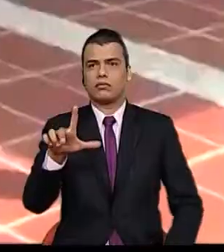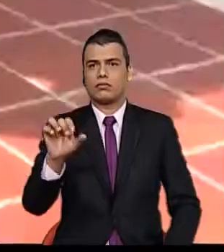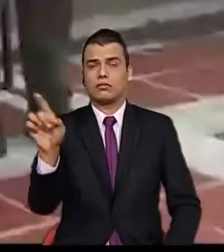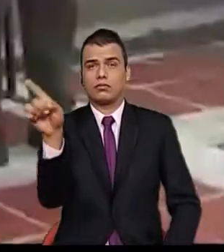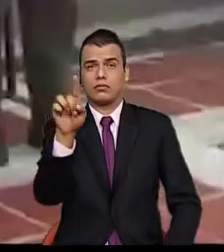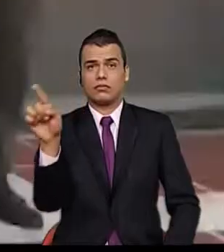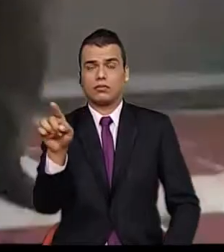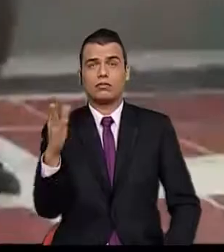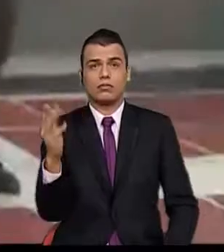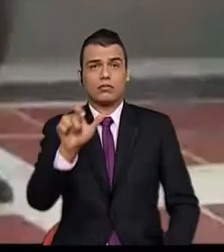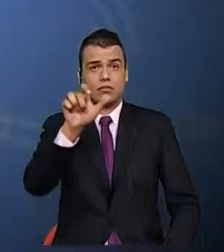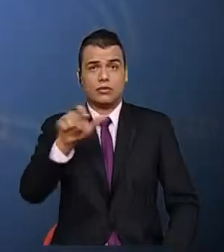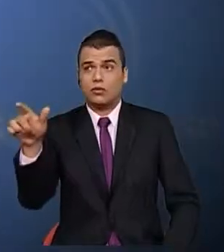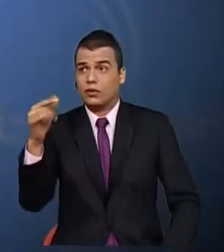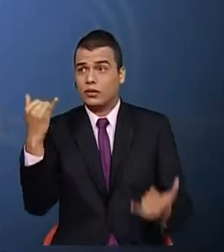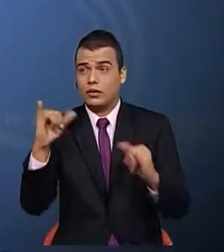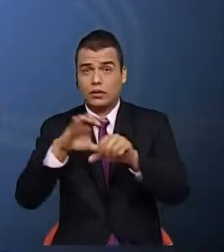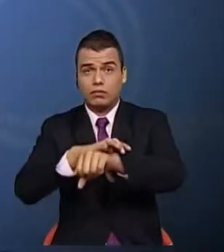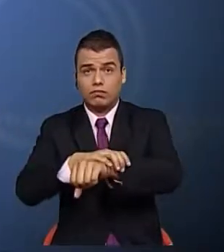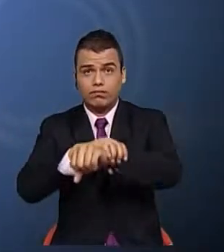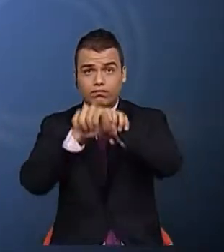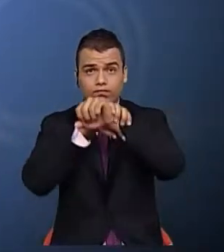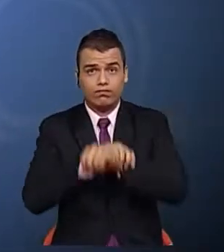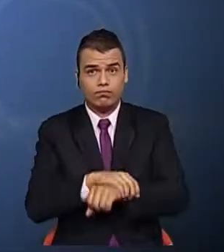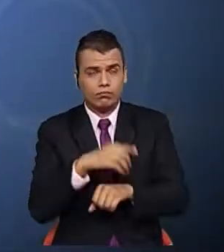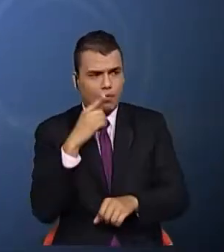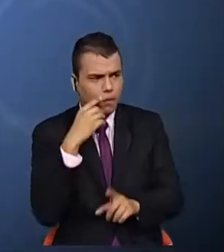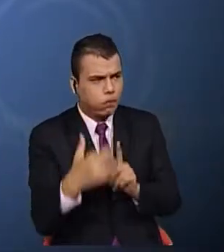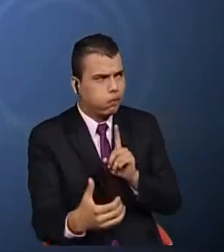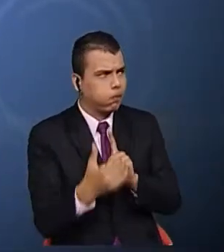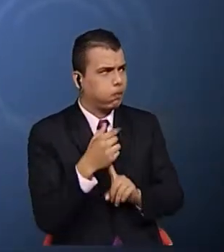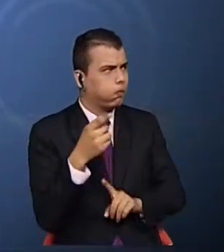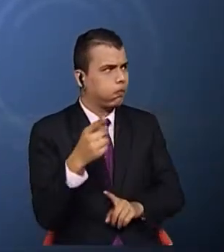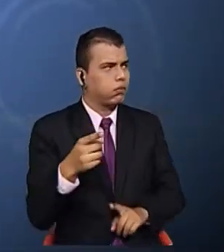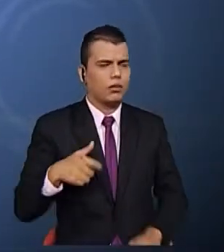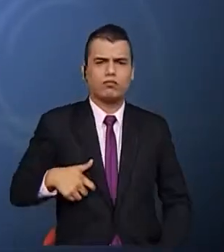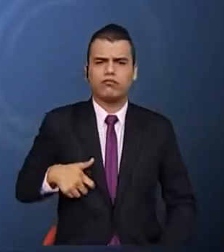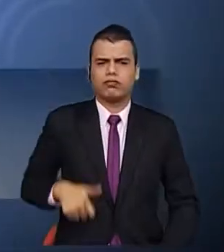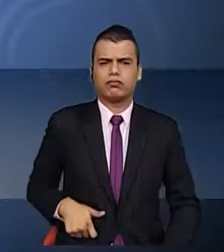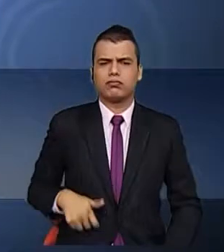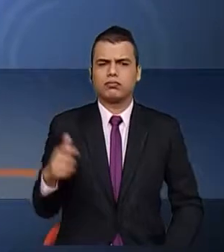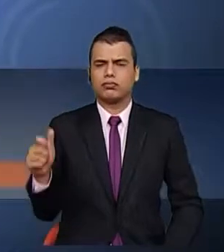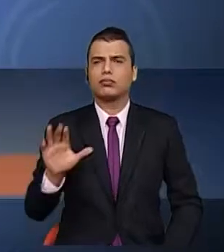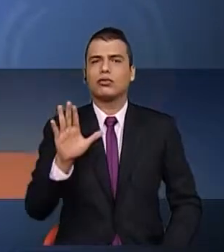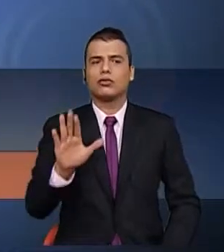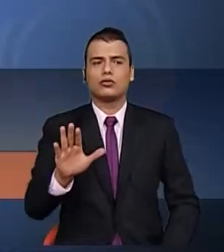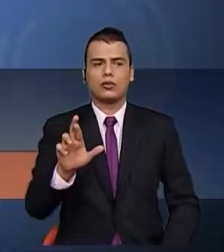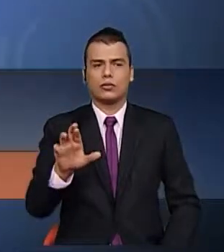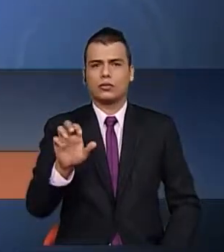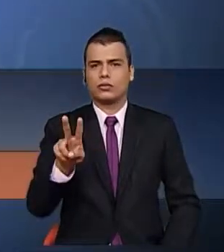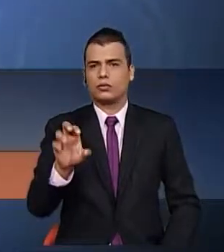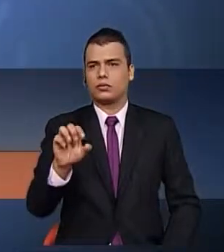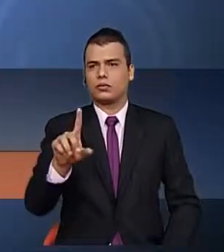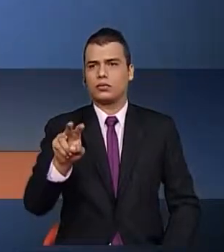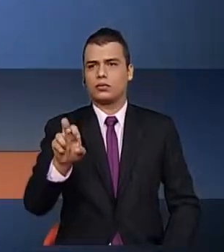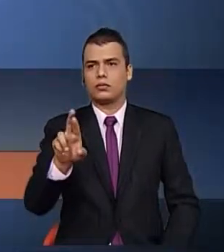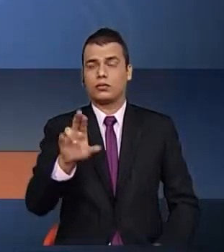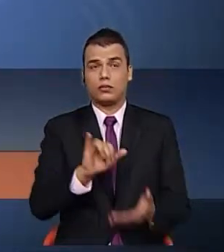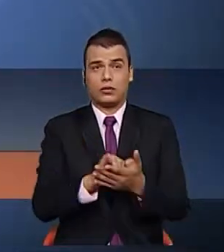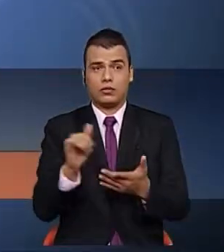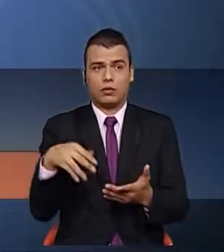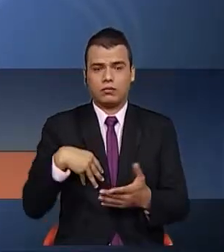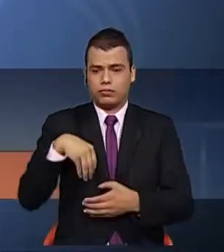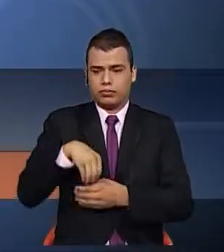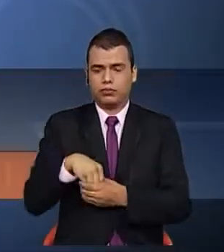estas personas en el momento de su aprehensión se les encontró en su poder un arma de fuego tipo revólver que tiene tres vainillas percutidas